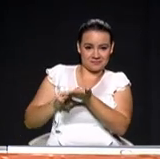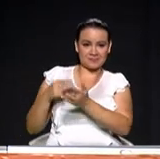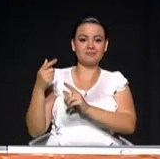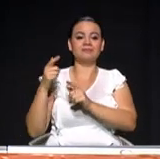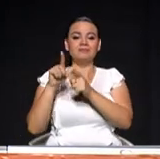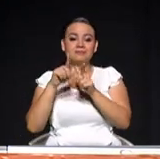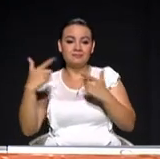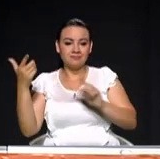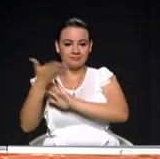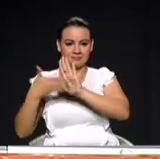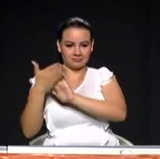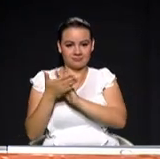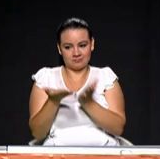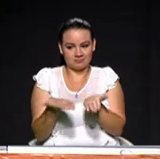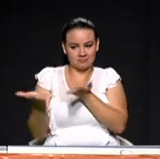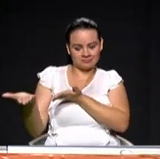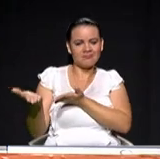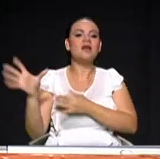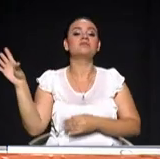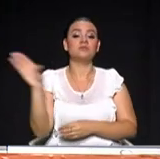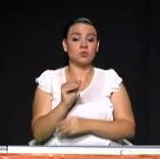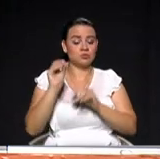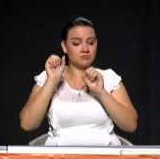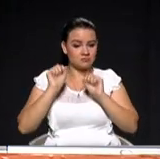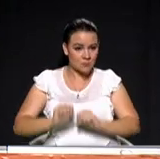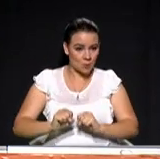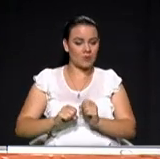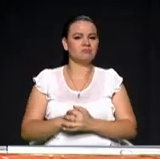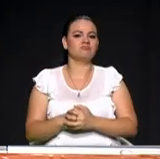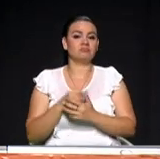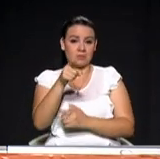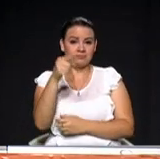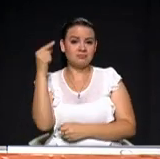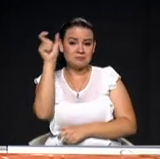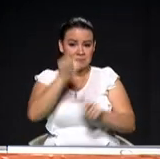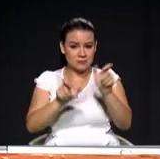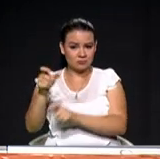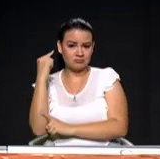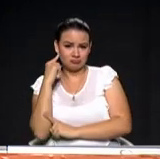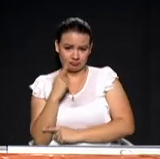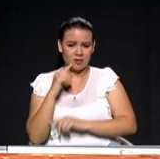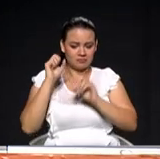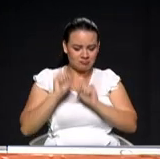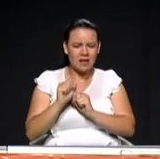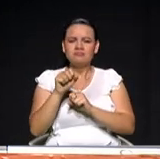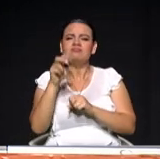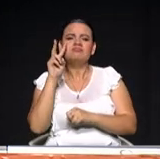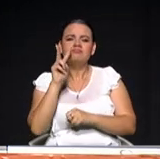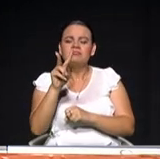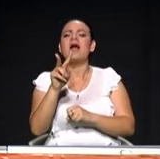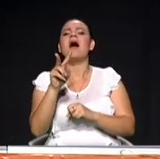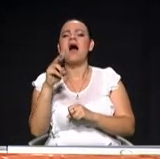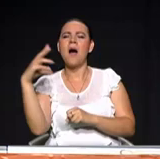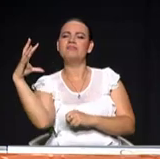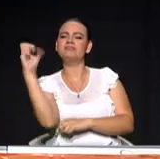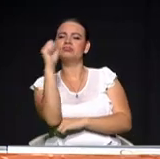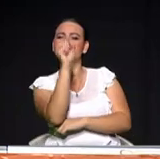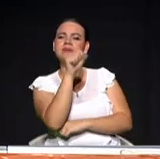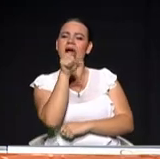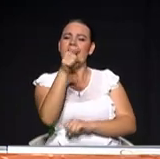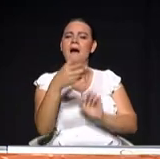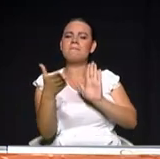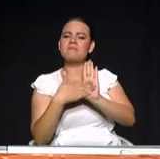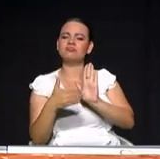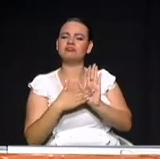señas colombianas para que todos los televidentes con capacidad auditiva también tengan la posibilidad de interpretar las propuestas hechas por los